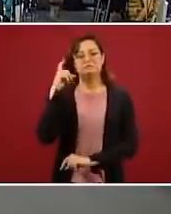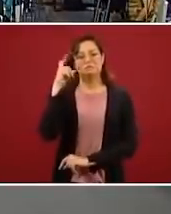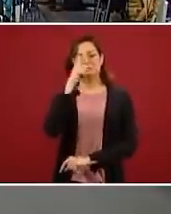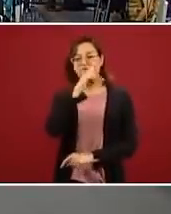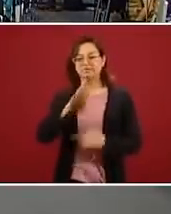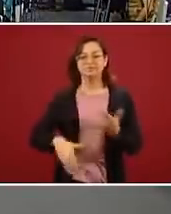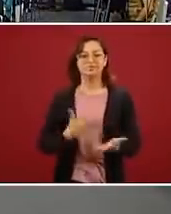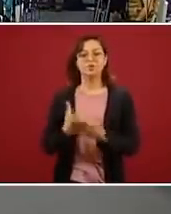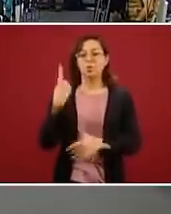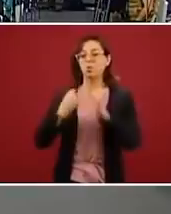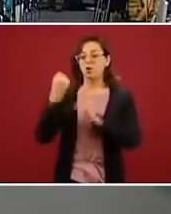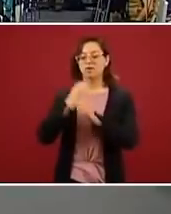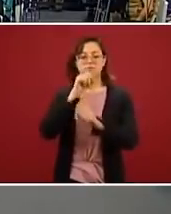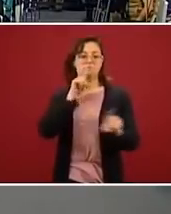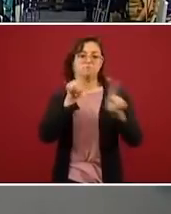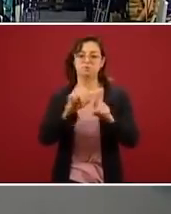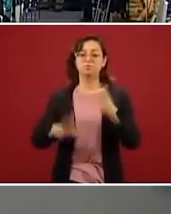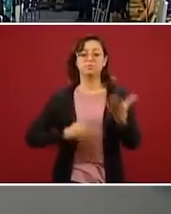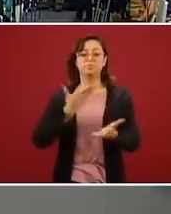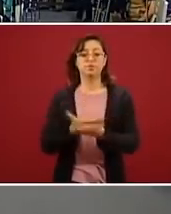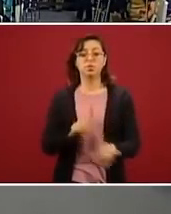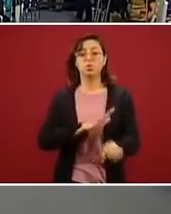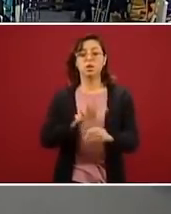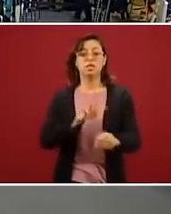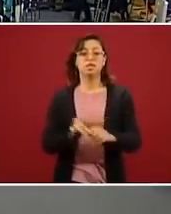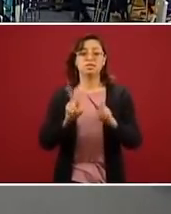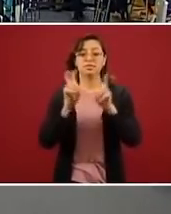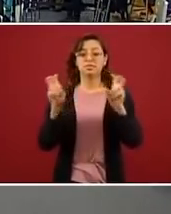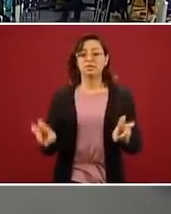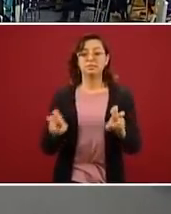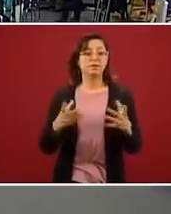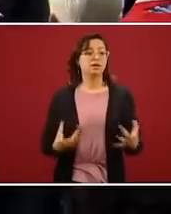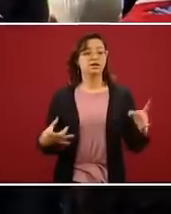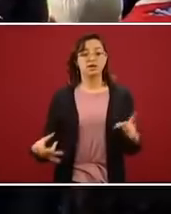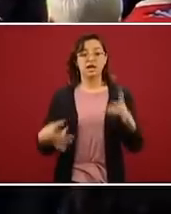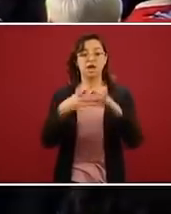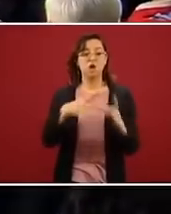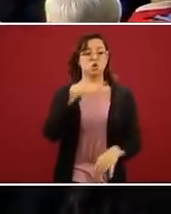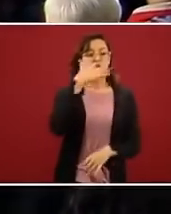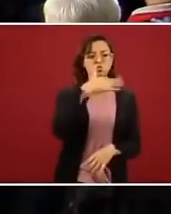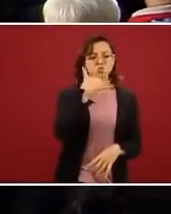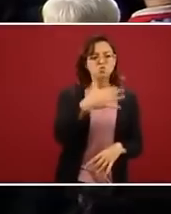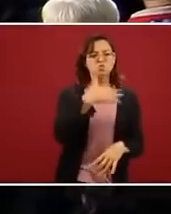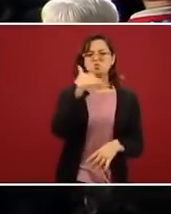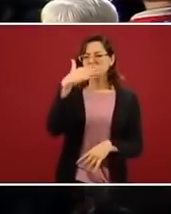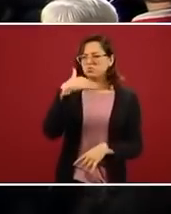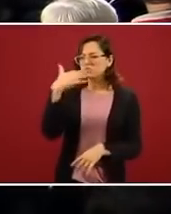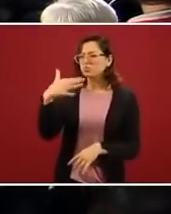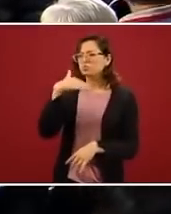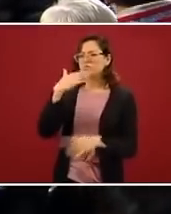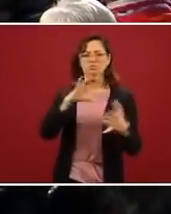hace exactamente un año, que es una vinculación de diferentes fenómenos de corrupción entre desvíos